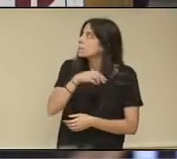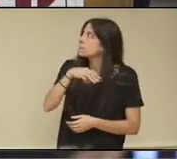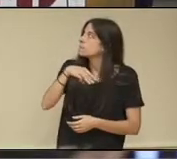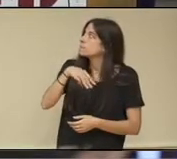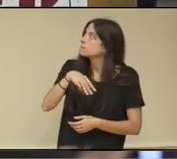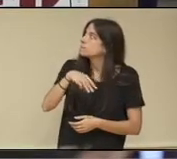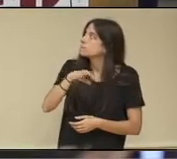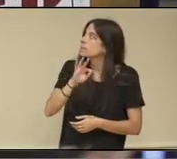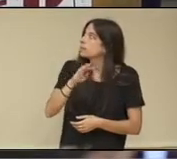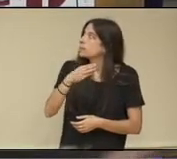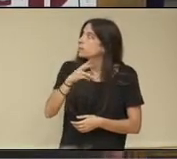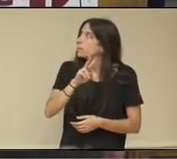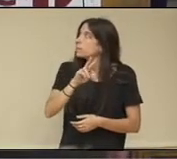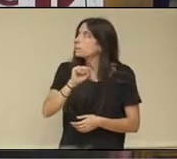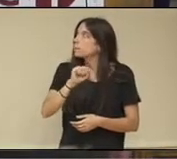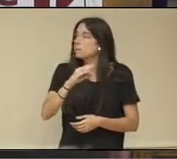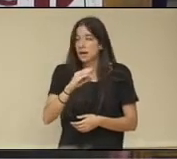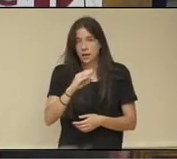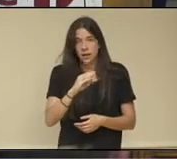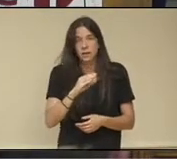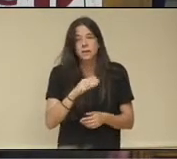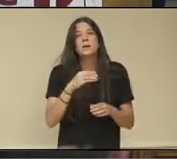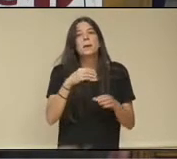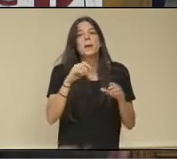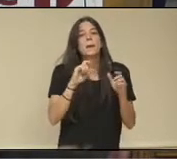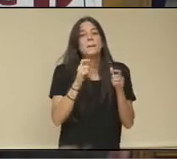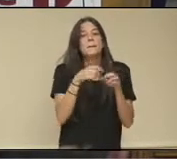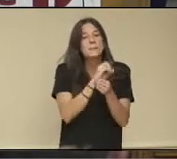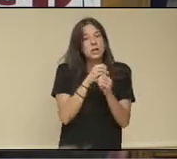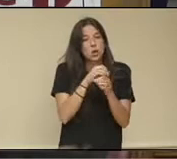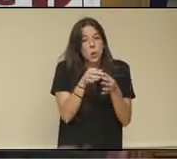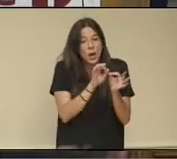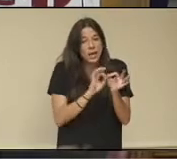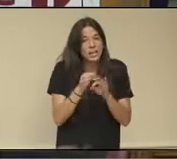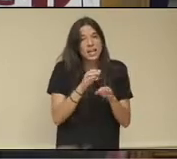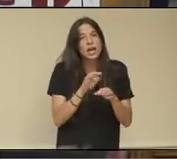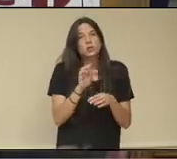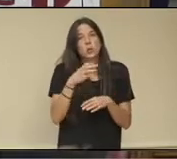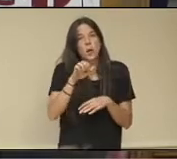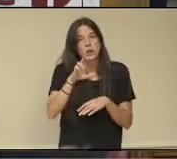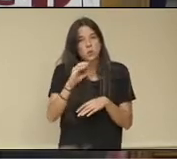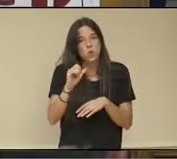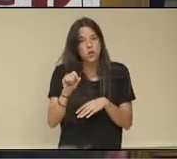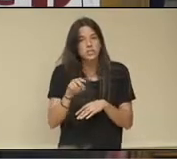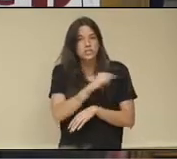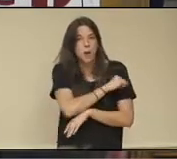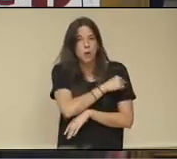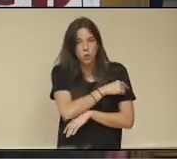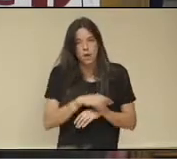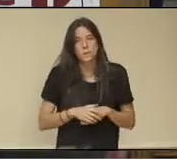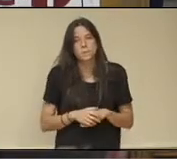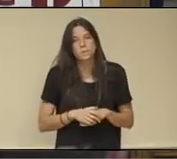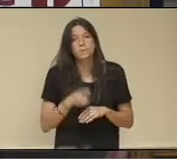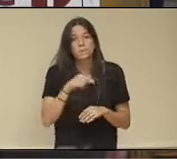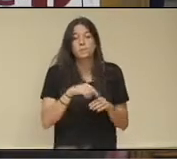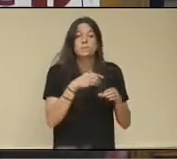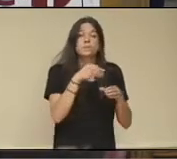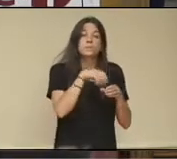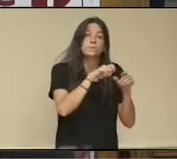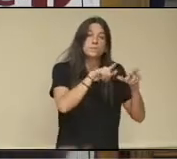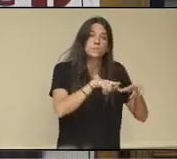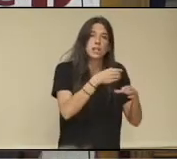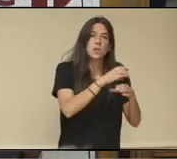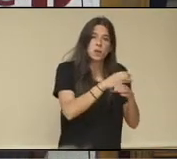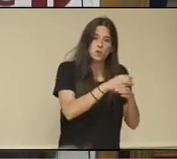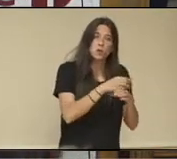tuberculosis vacuna. Y es pasar del laboratorio de investigación y